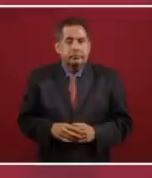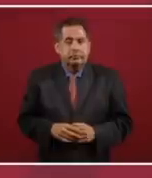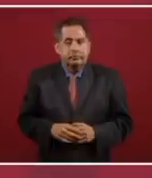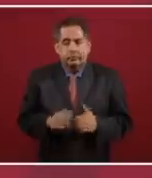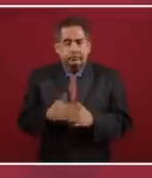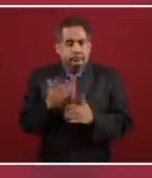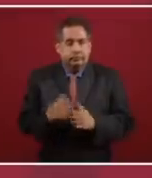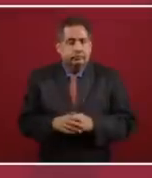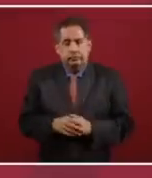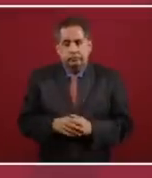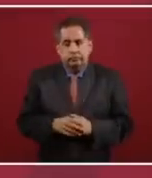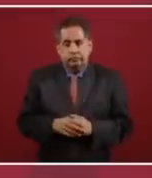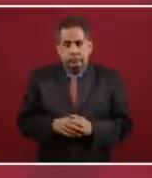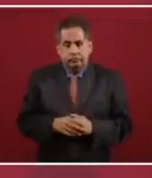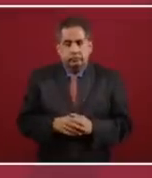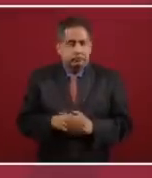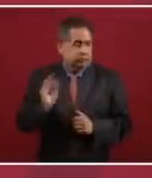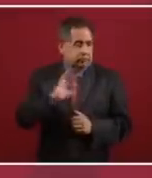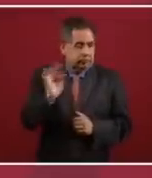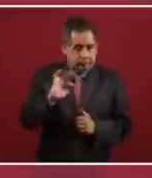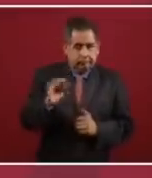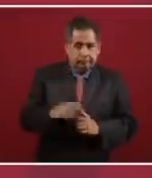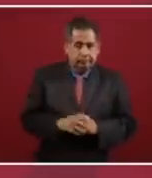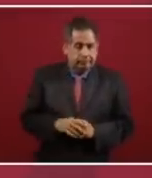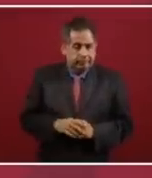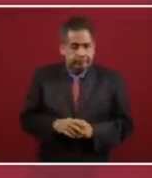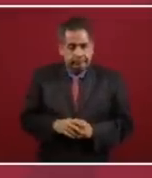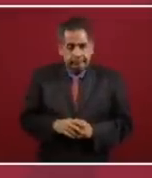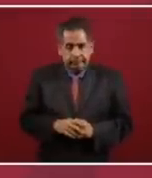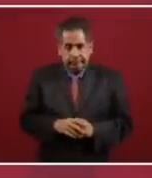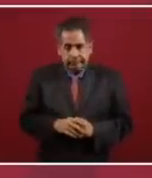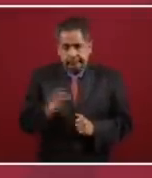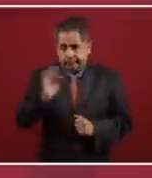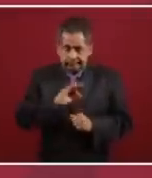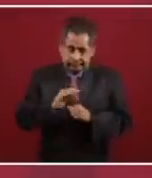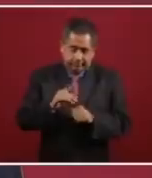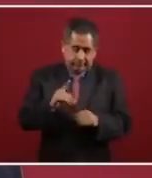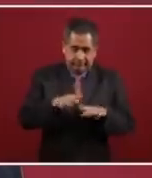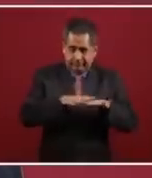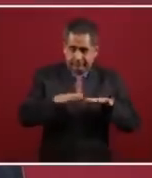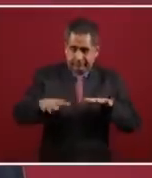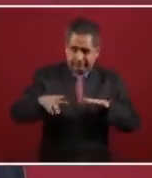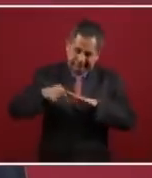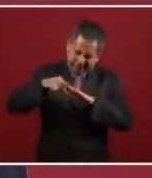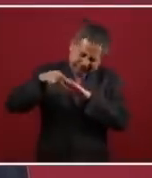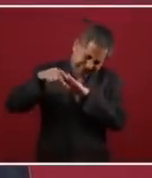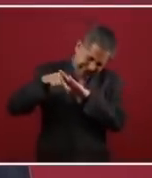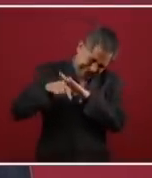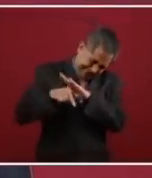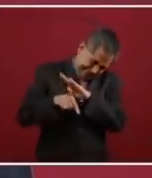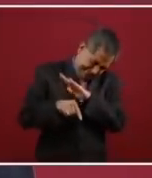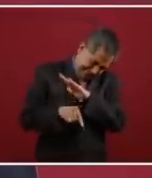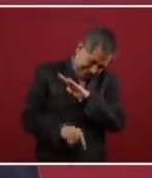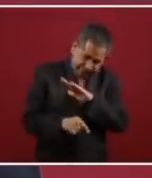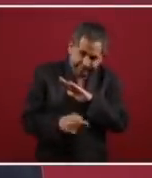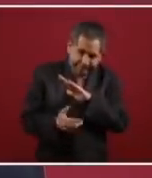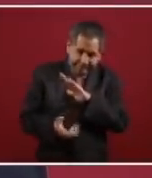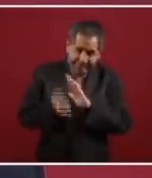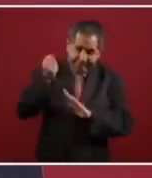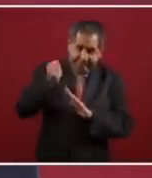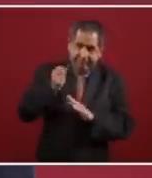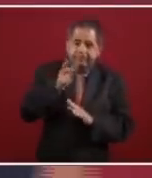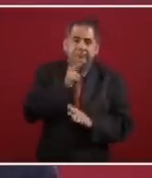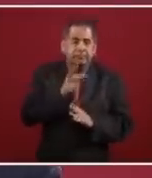Porque en todo caso, si se quiere extraer petróleo en aguas profundas,